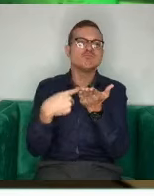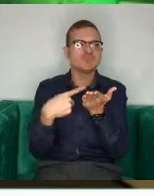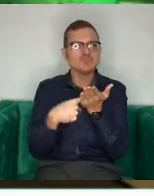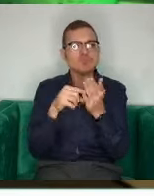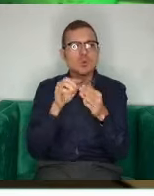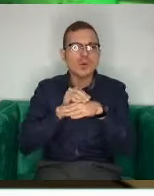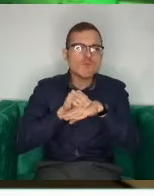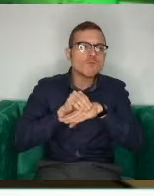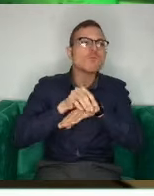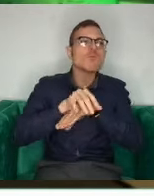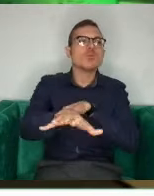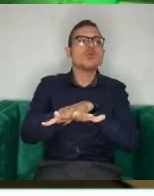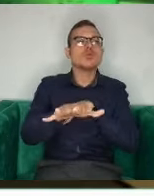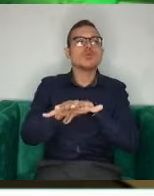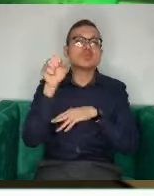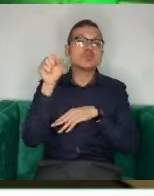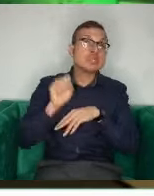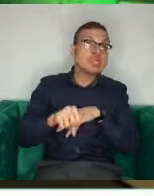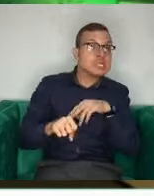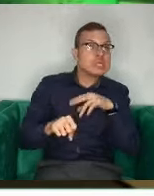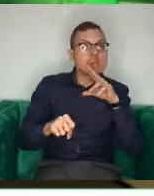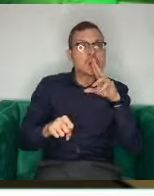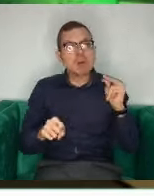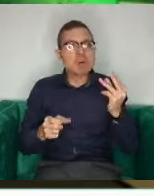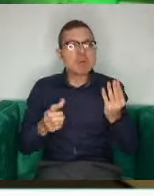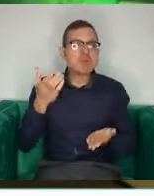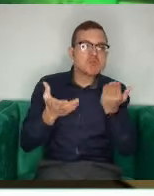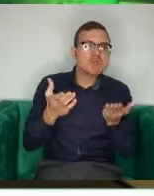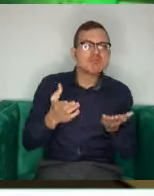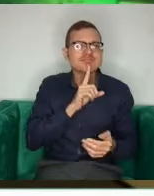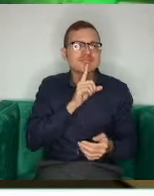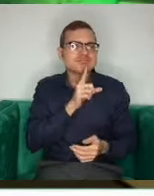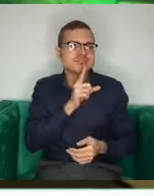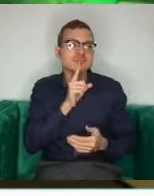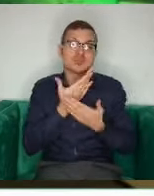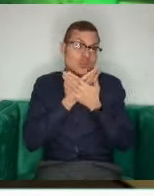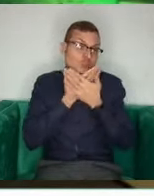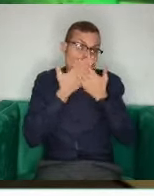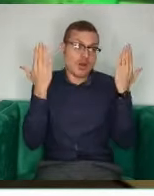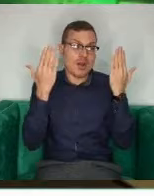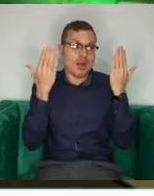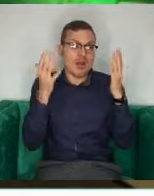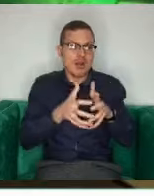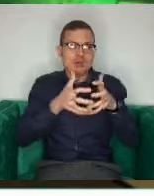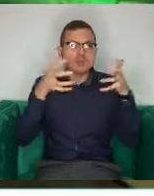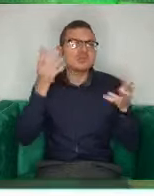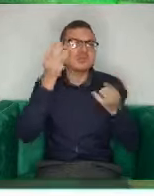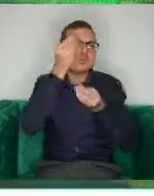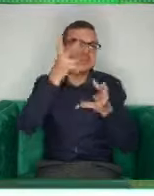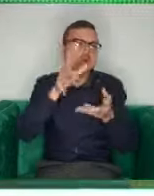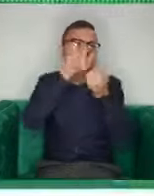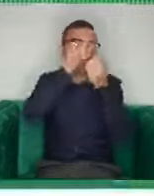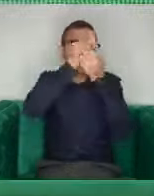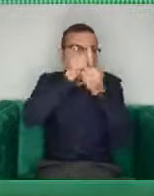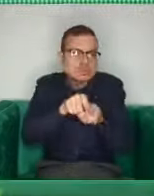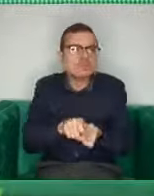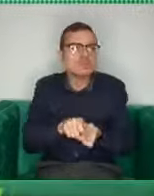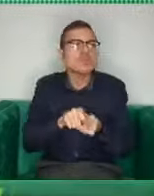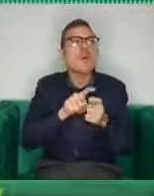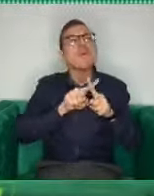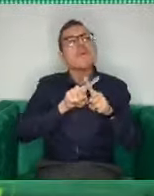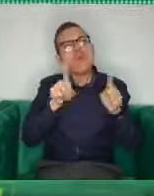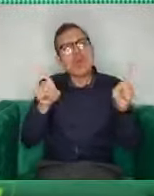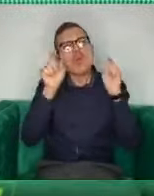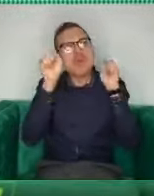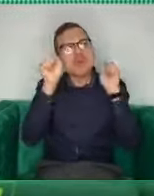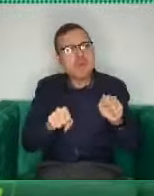dieta. Y lamentablemente, ¿verdad?, no tenemos mucha información, pero cada vez son más las personas que